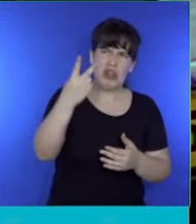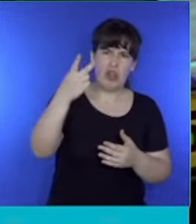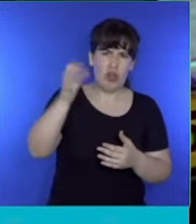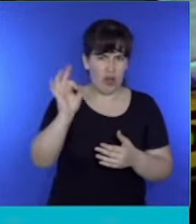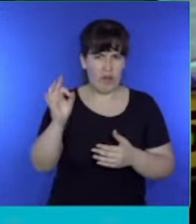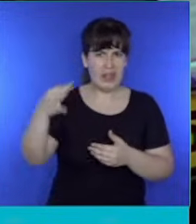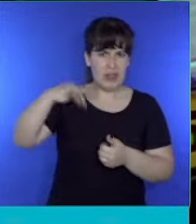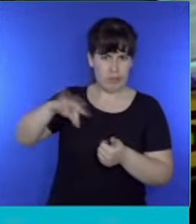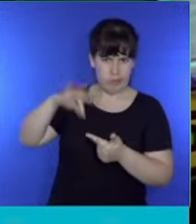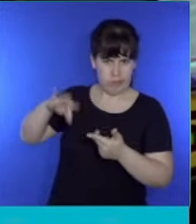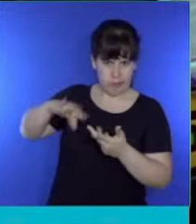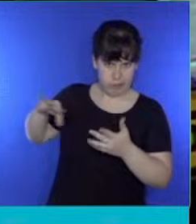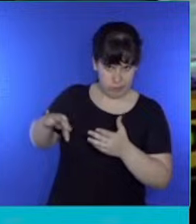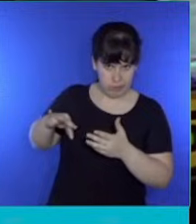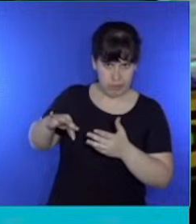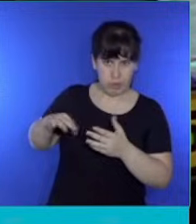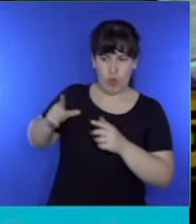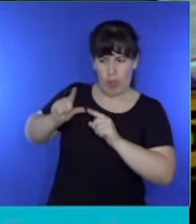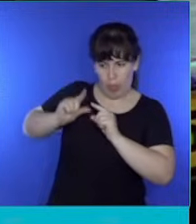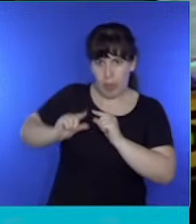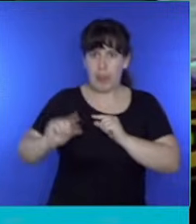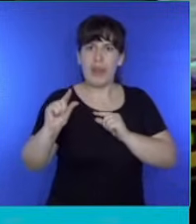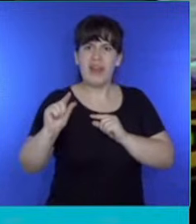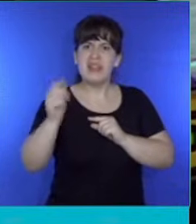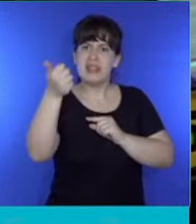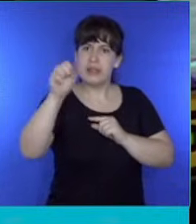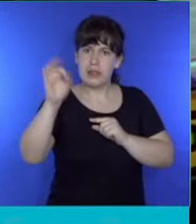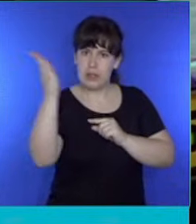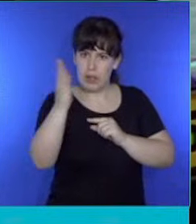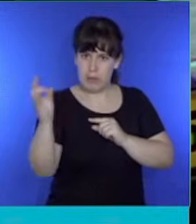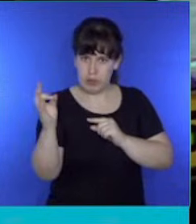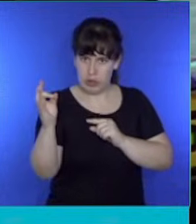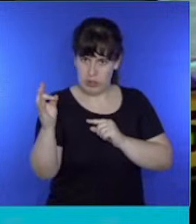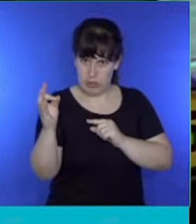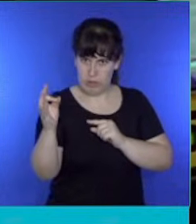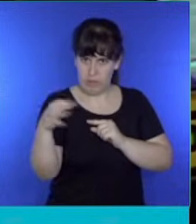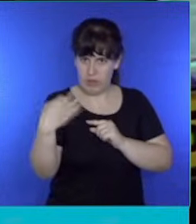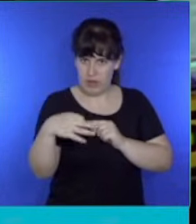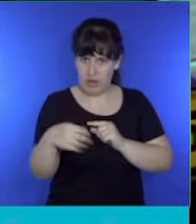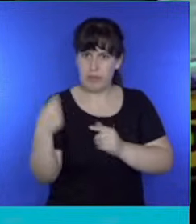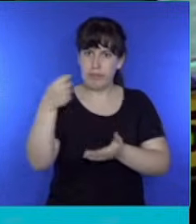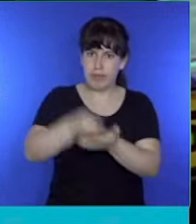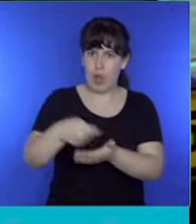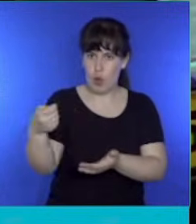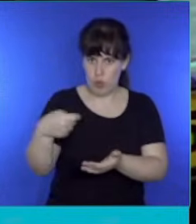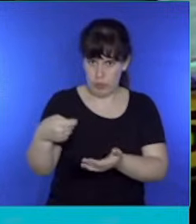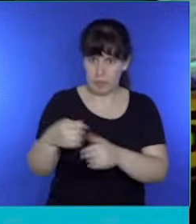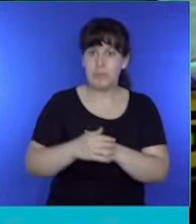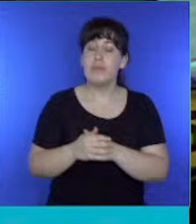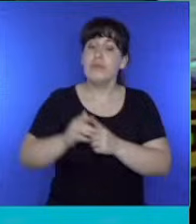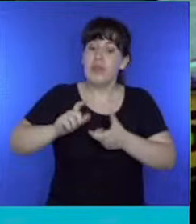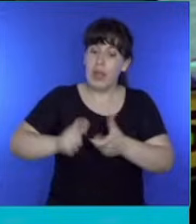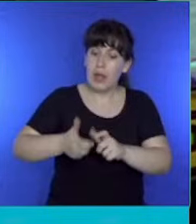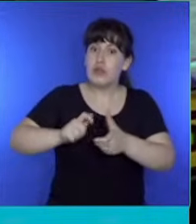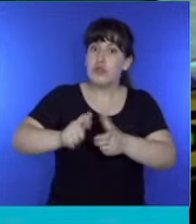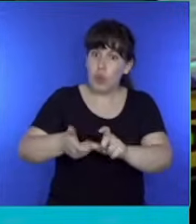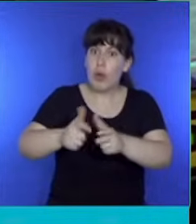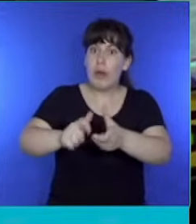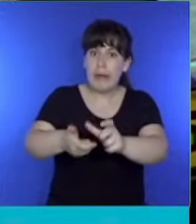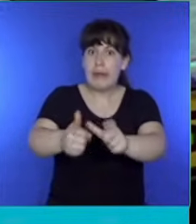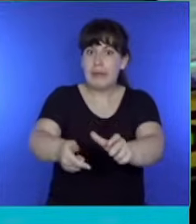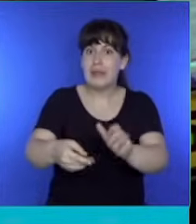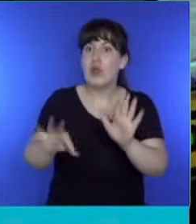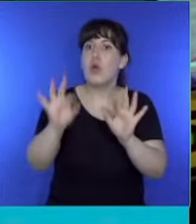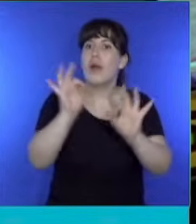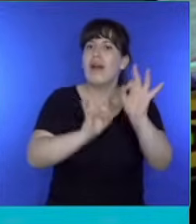120 remuneraciones y que se iba a actualizar por un índice que se había votado